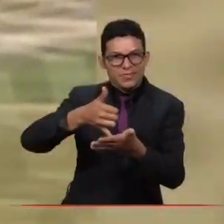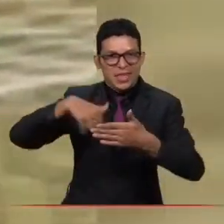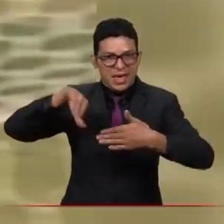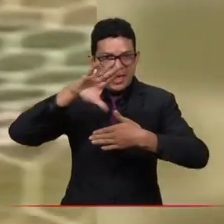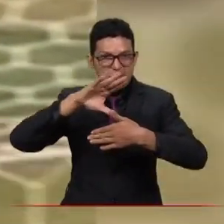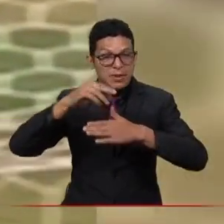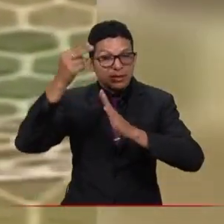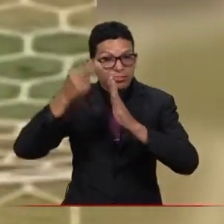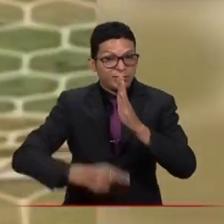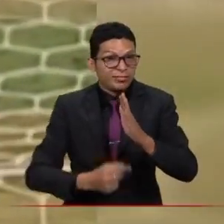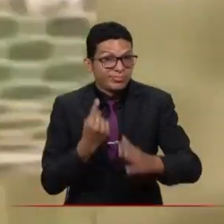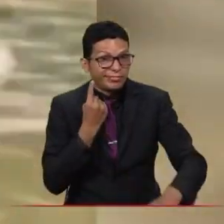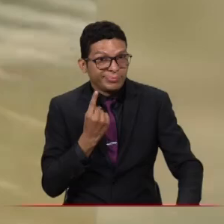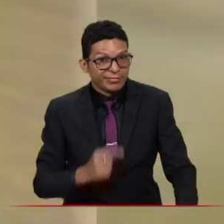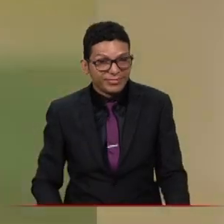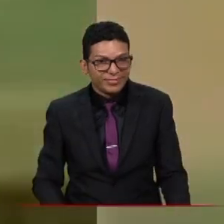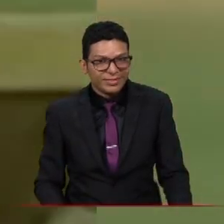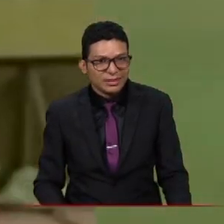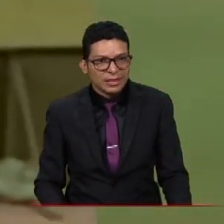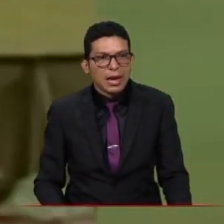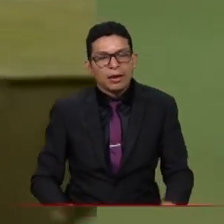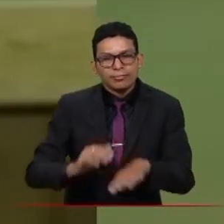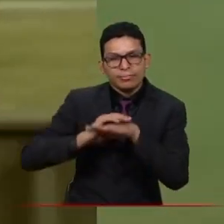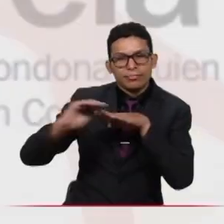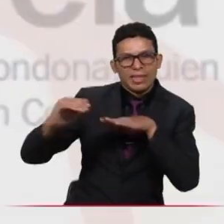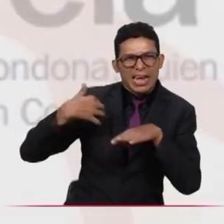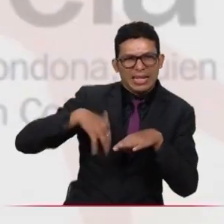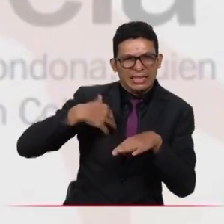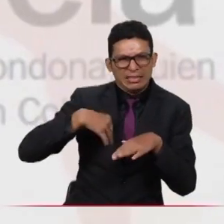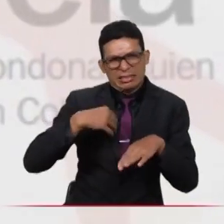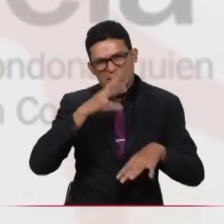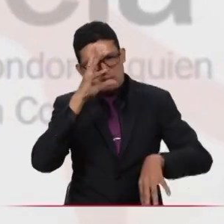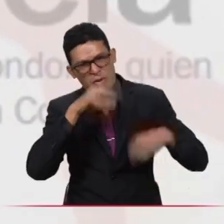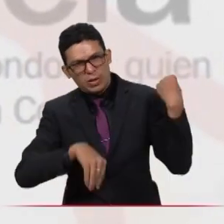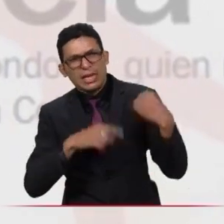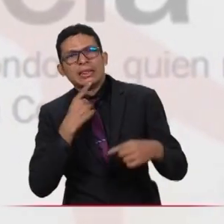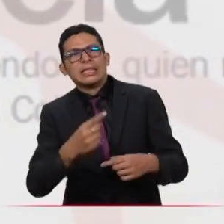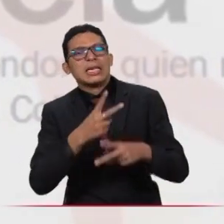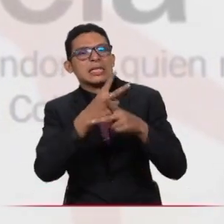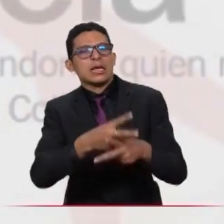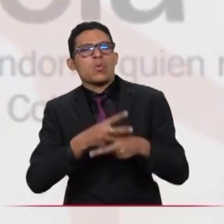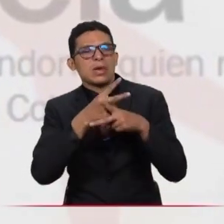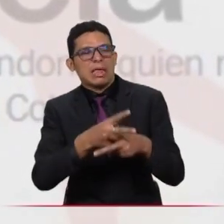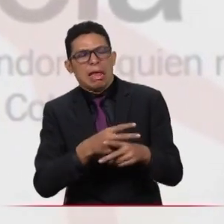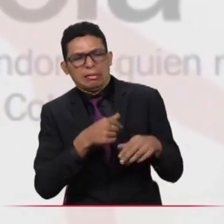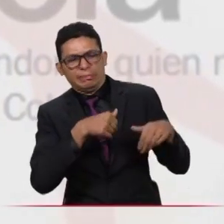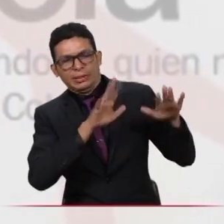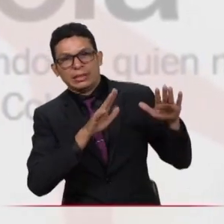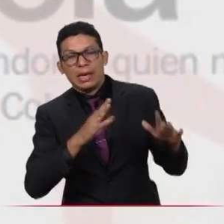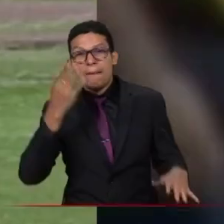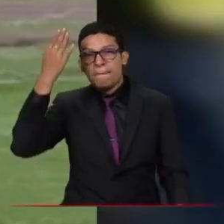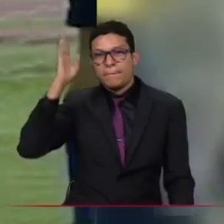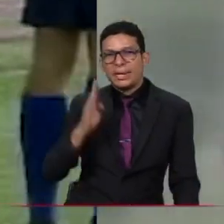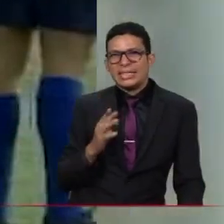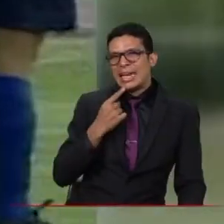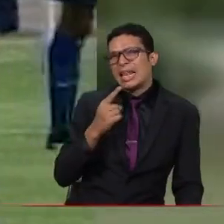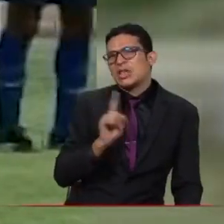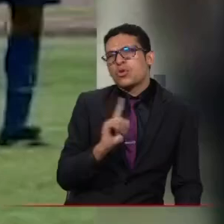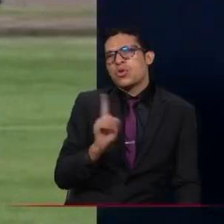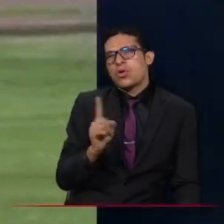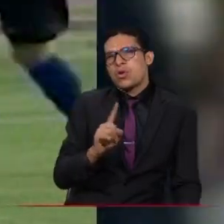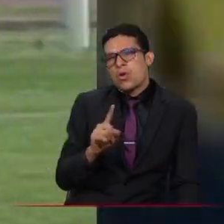historia. Invitación que fue rechazada por Argentina por supuestos problemas de seguridad en el país y Brasil llegó con su selección